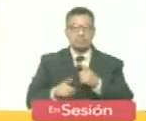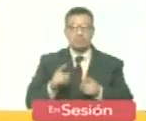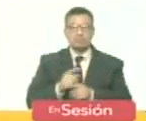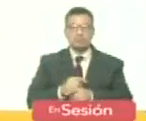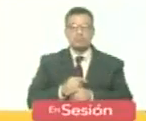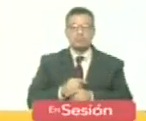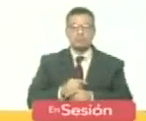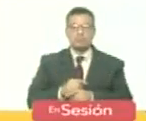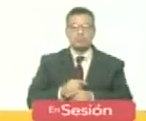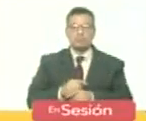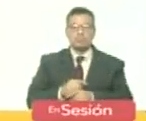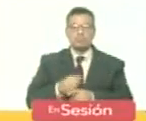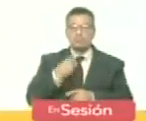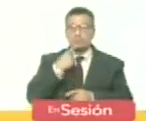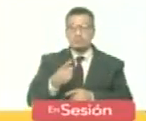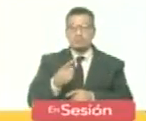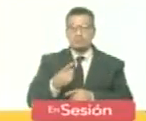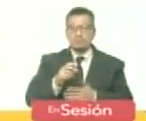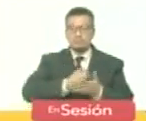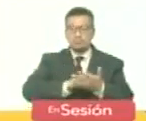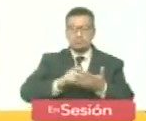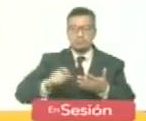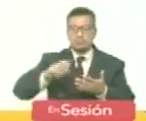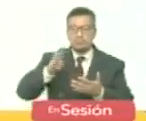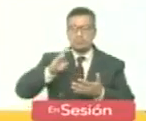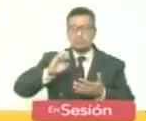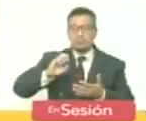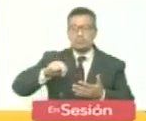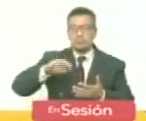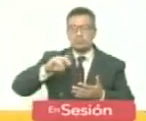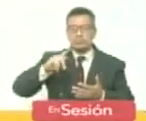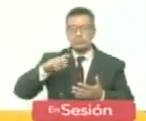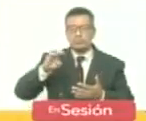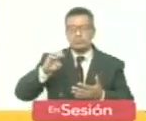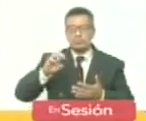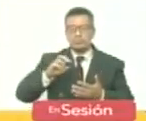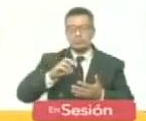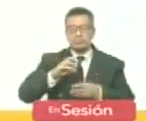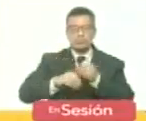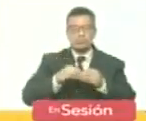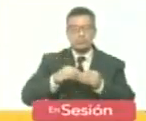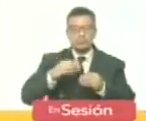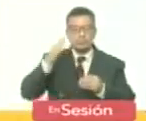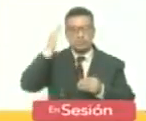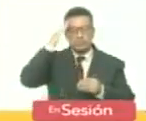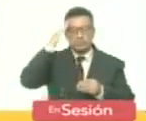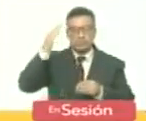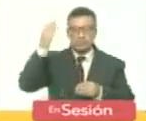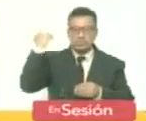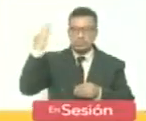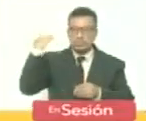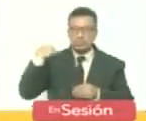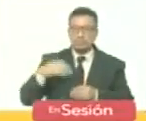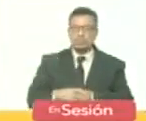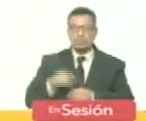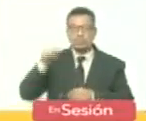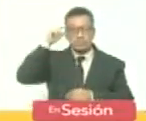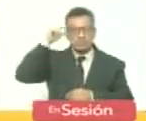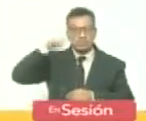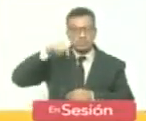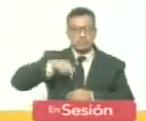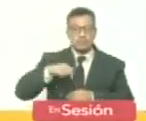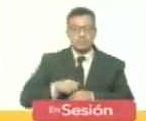como dice el novelista peruano Bryce Echenique, cronología, cronología. Ahorita